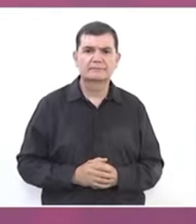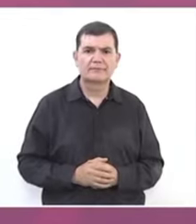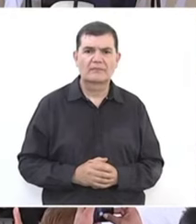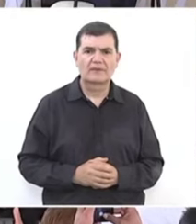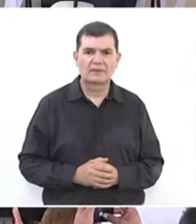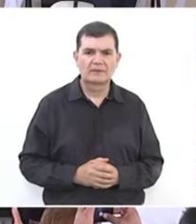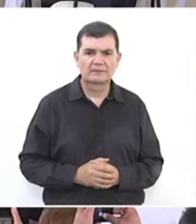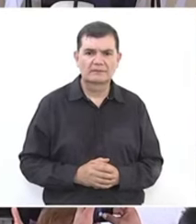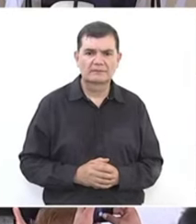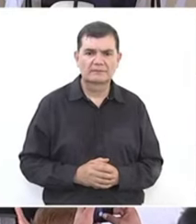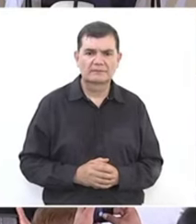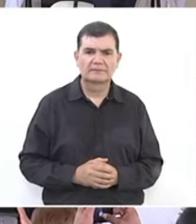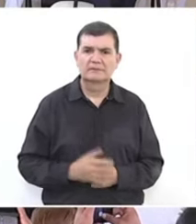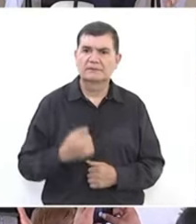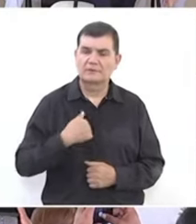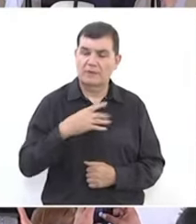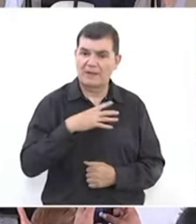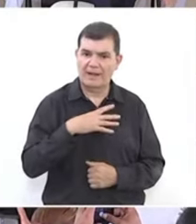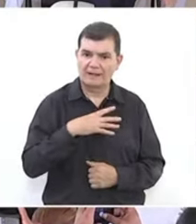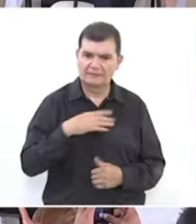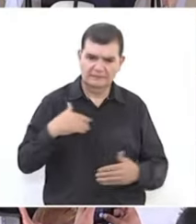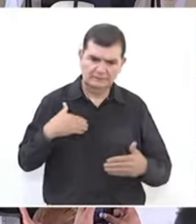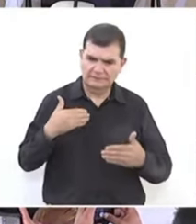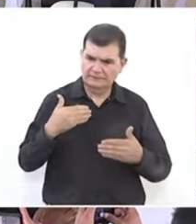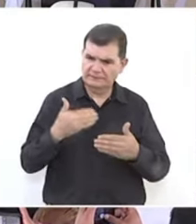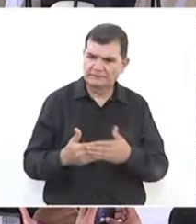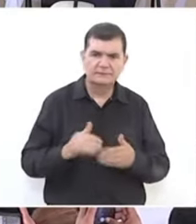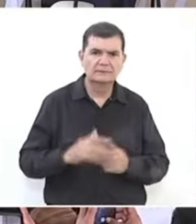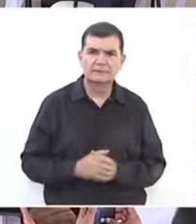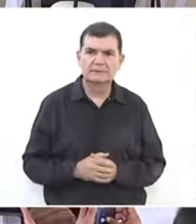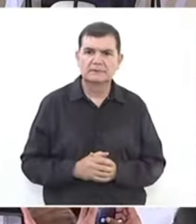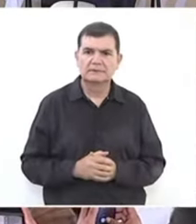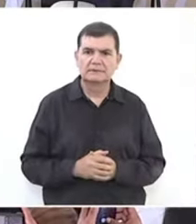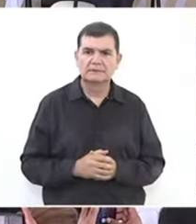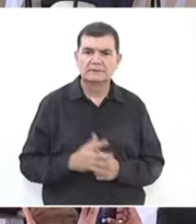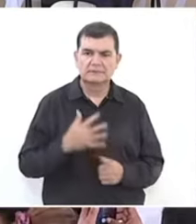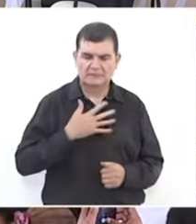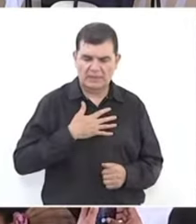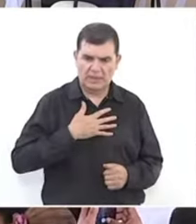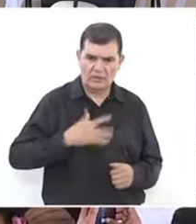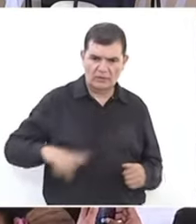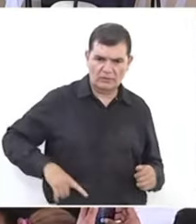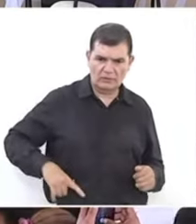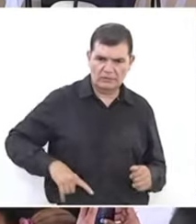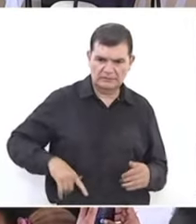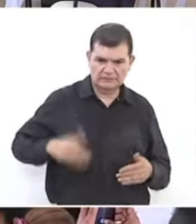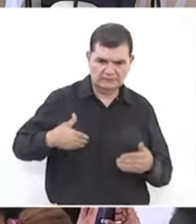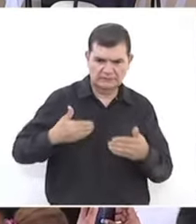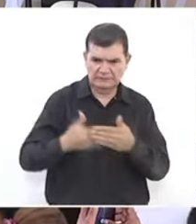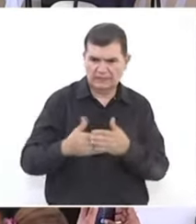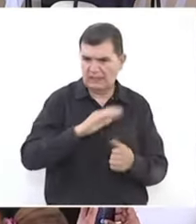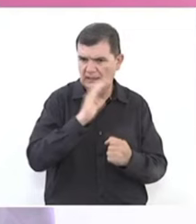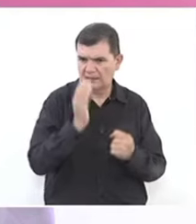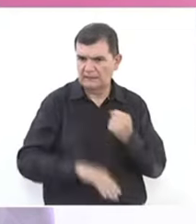Estamos terminando nuestro gobierno y